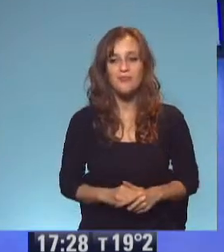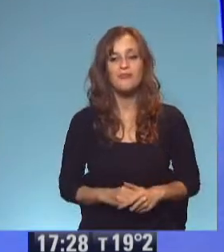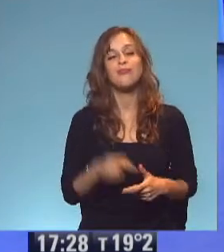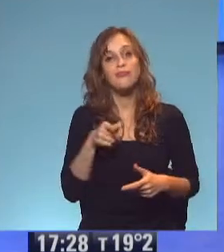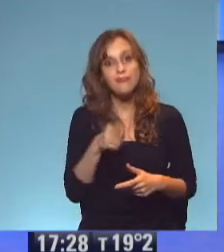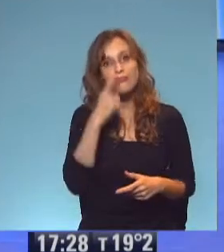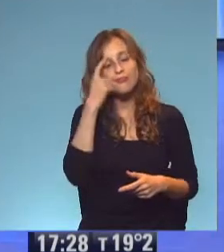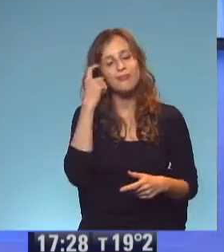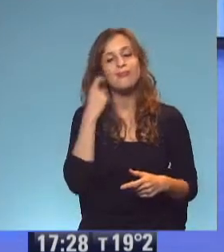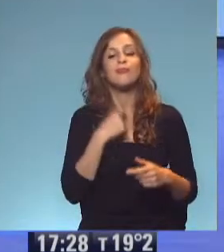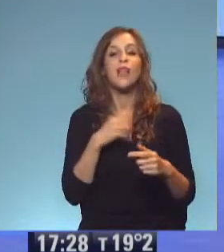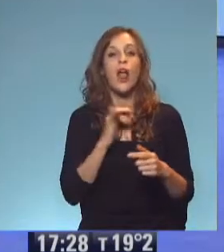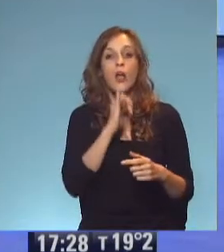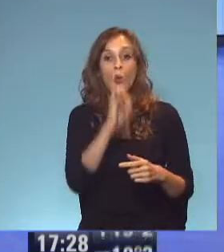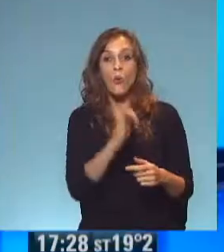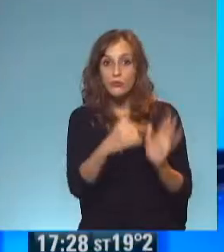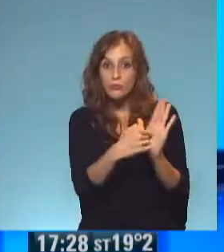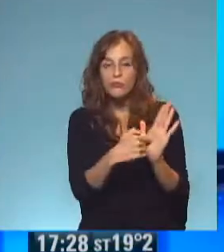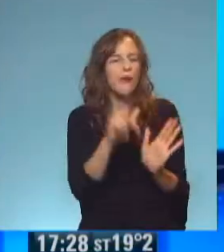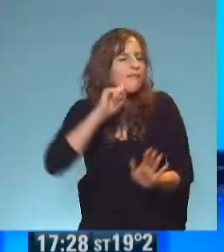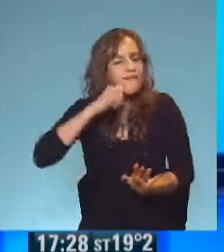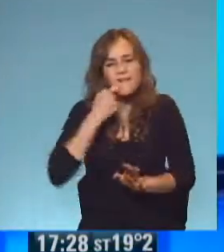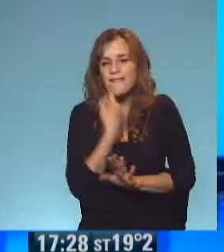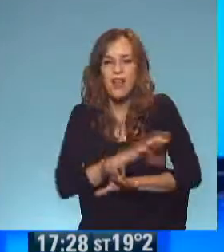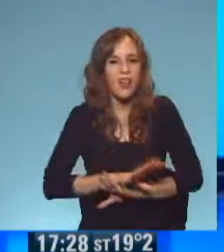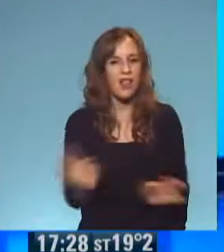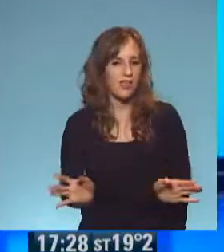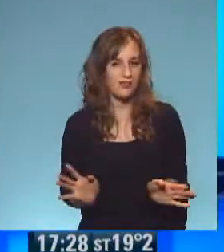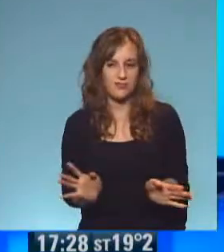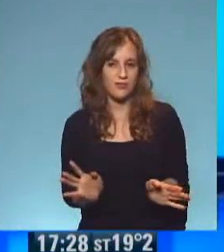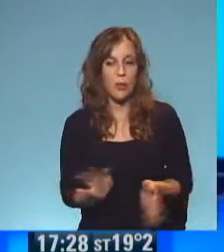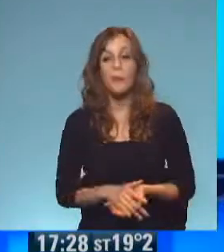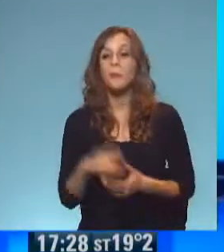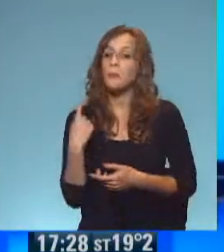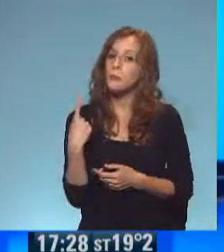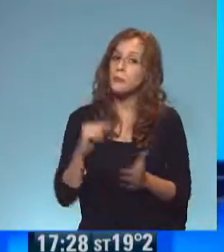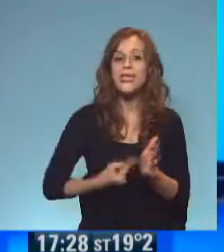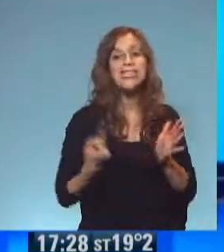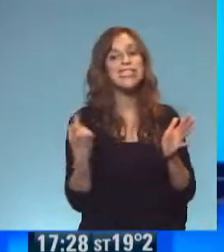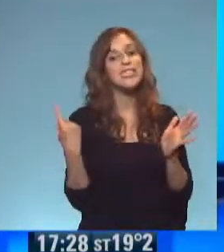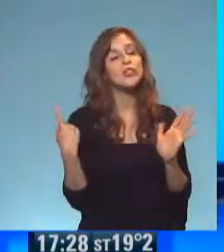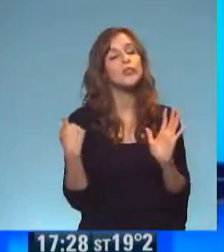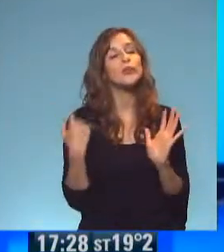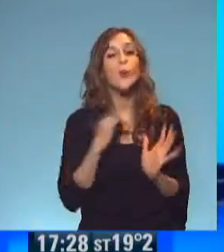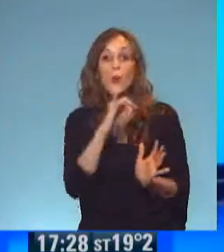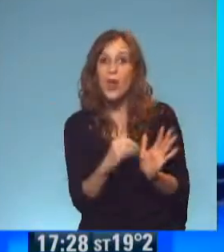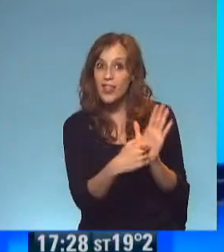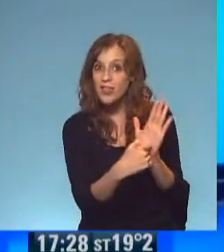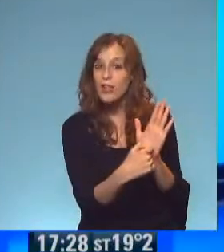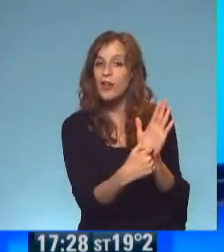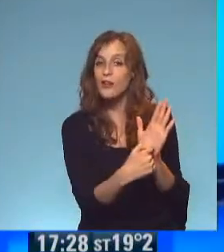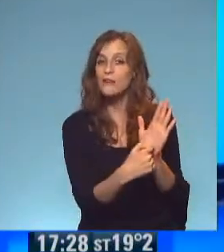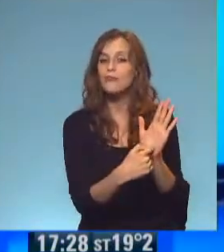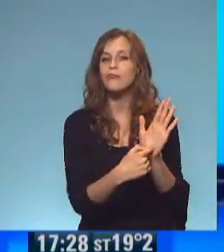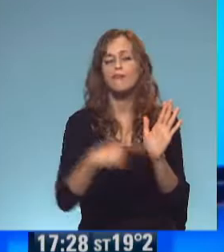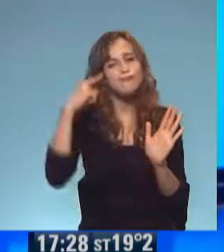historia es muy linda, como todas las historias. Pero esta historia me remite